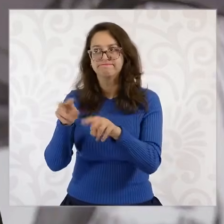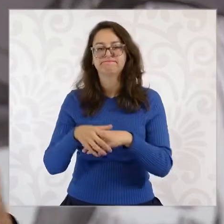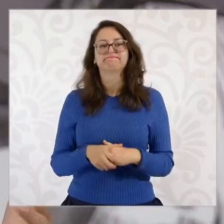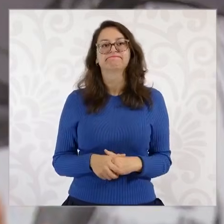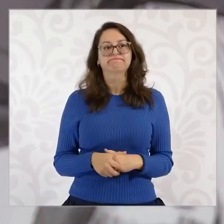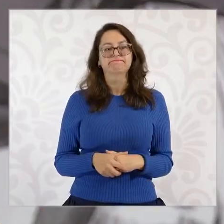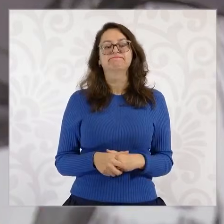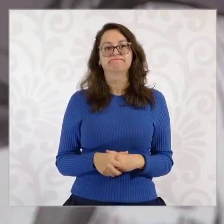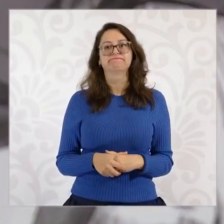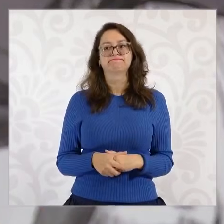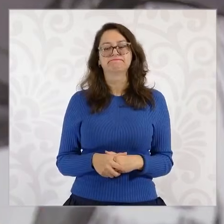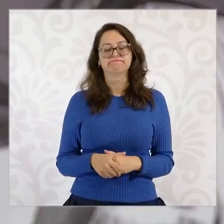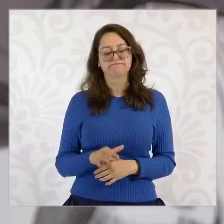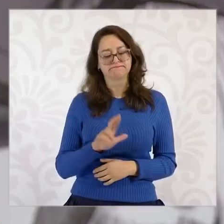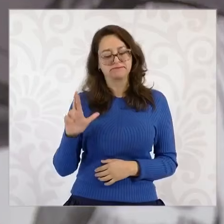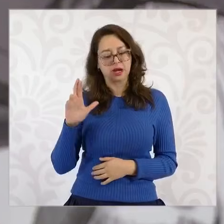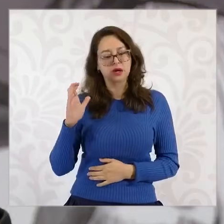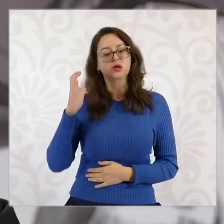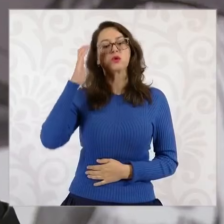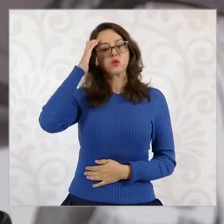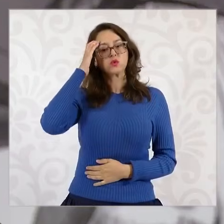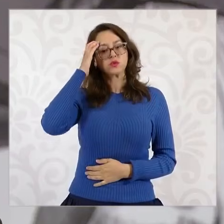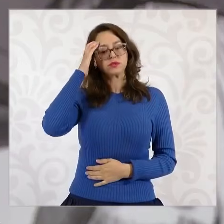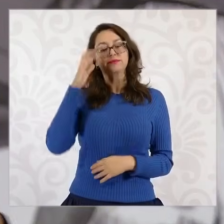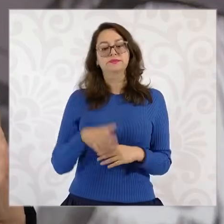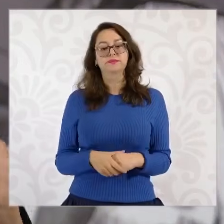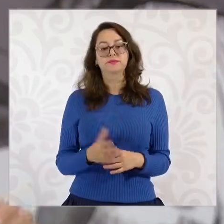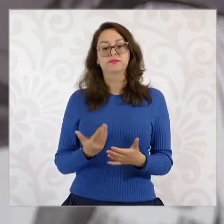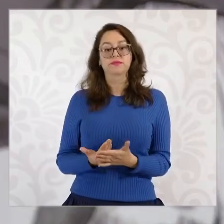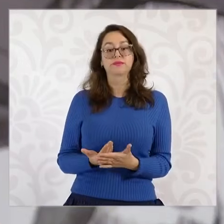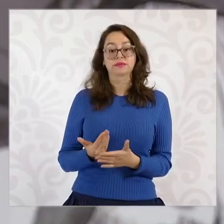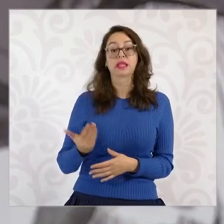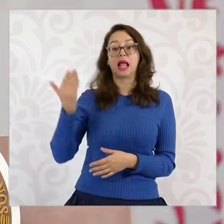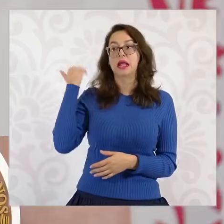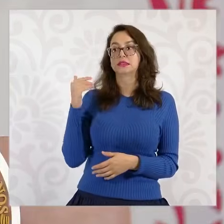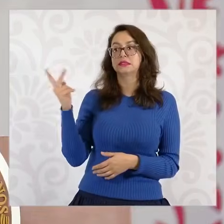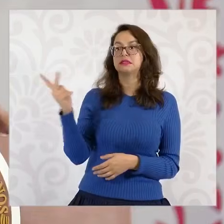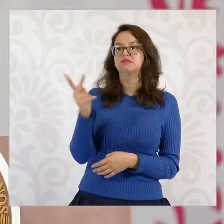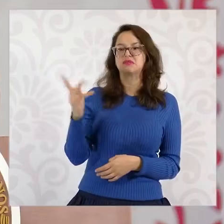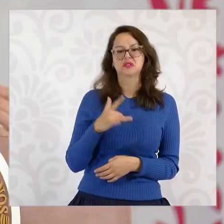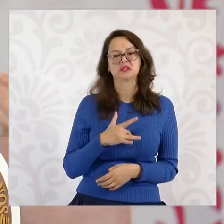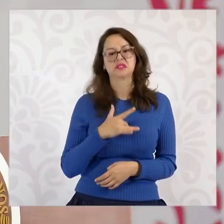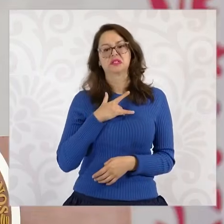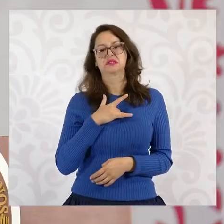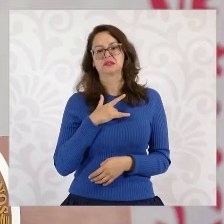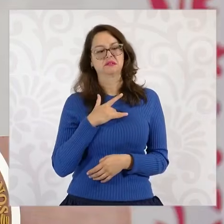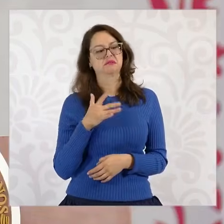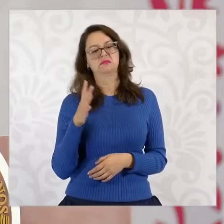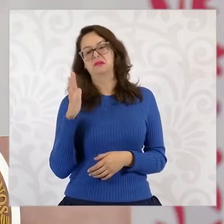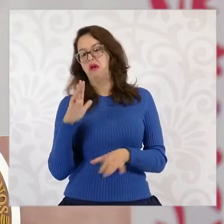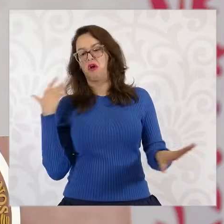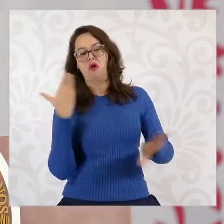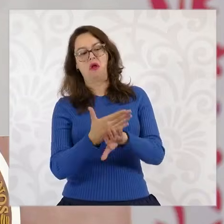distintas, digamos, a lo que en su momento hicieron, en donde negaron y hasta hicieron una campaña en contra del